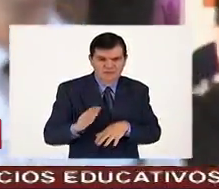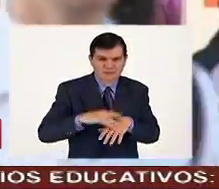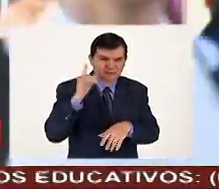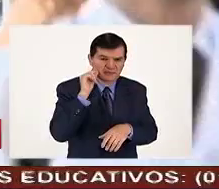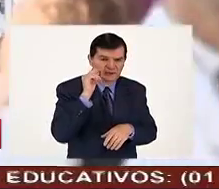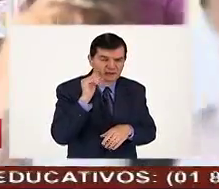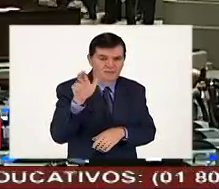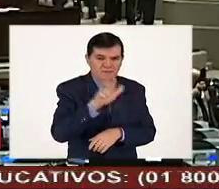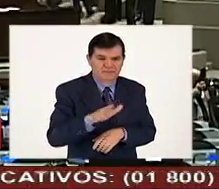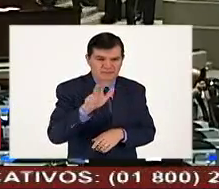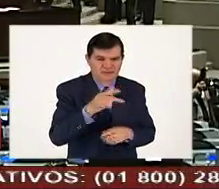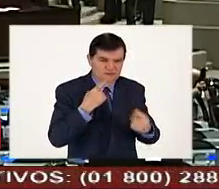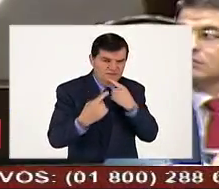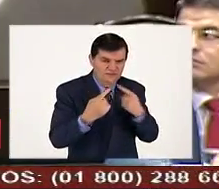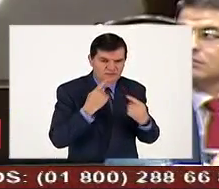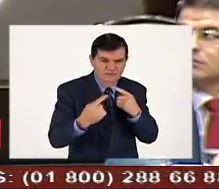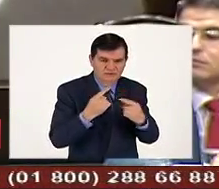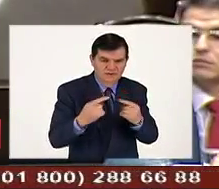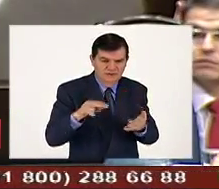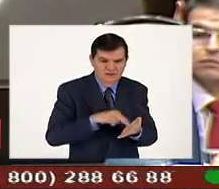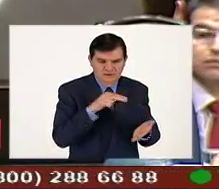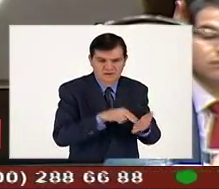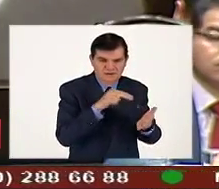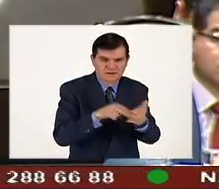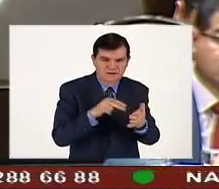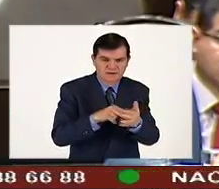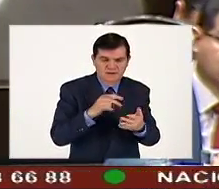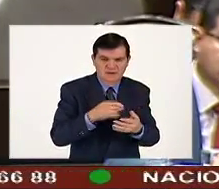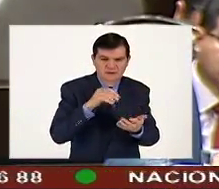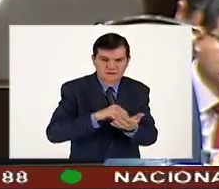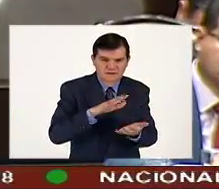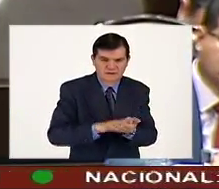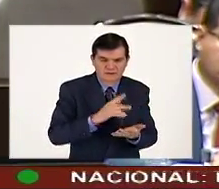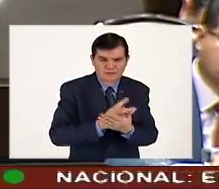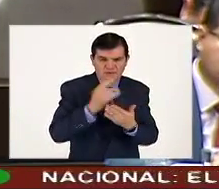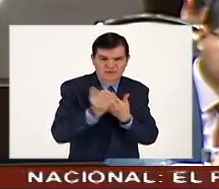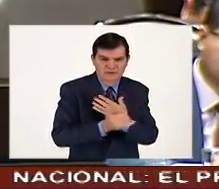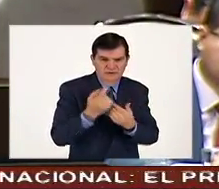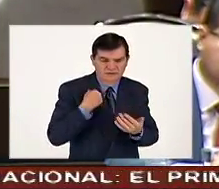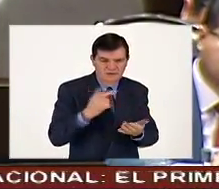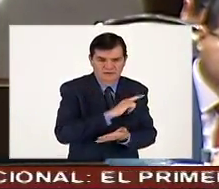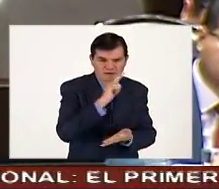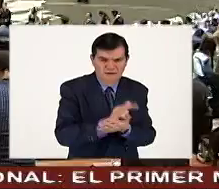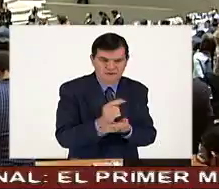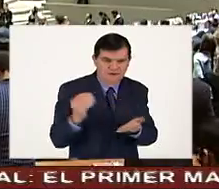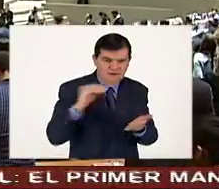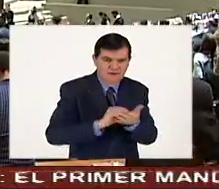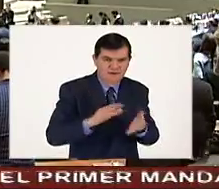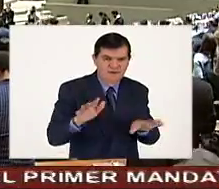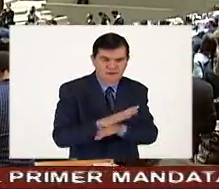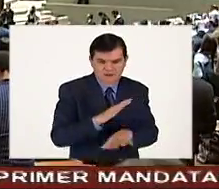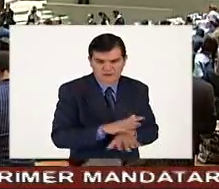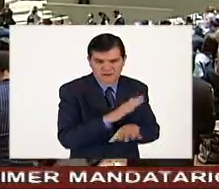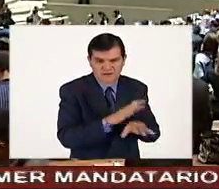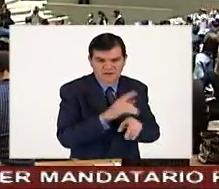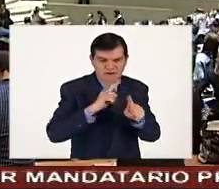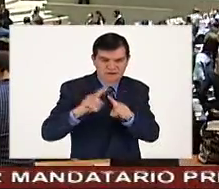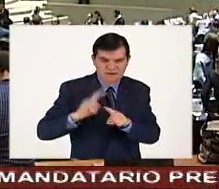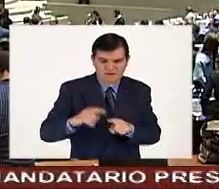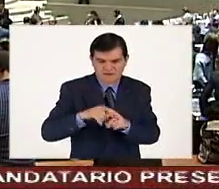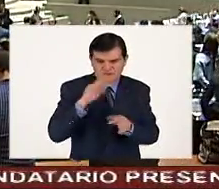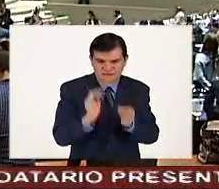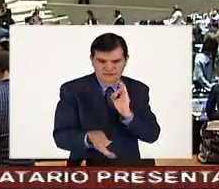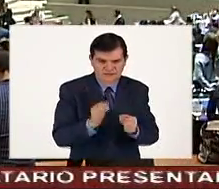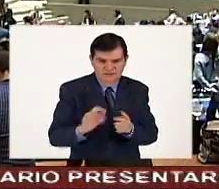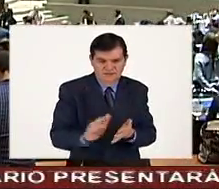de mañana martes la discusión y en su caso aprobación del dictamen con proyecto de decreto por el que se reforman y derogan diversas